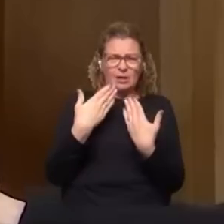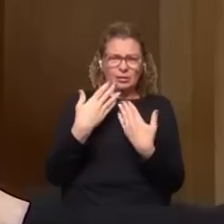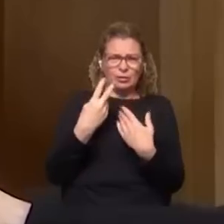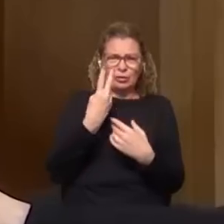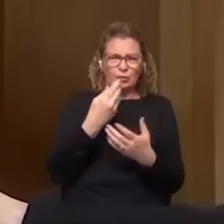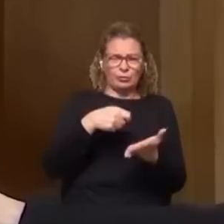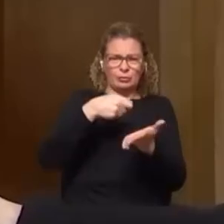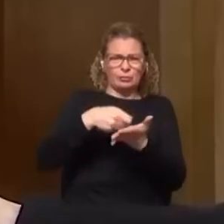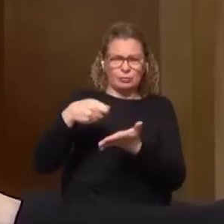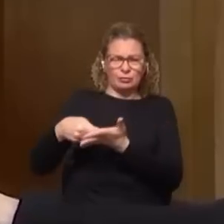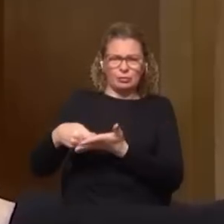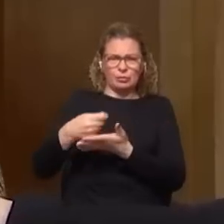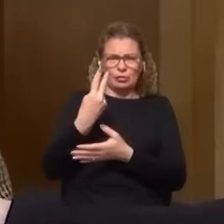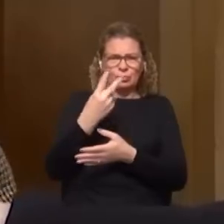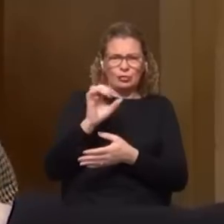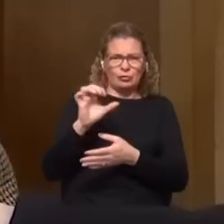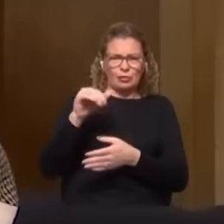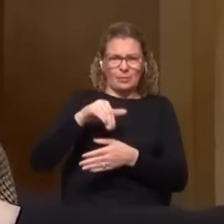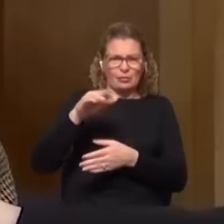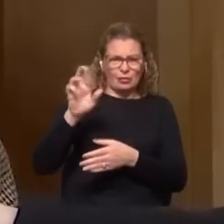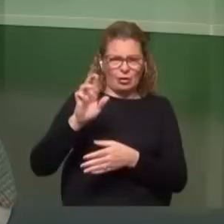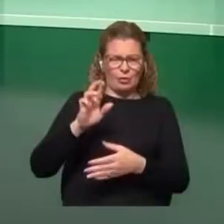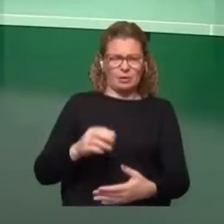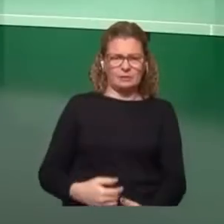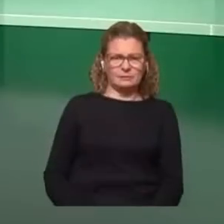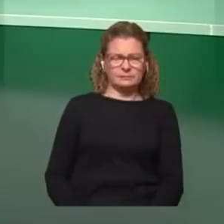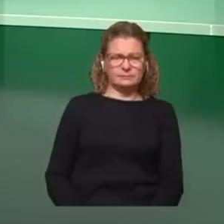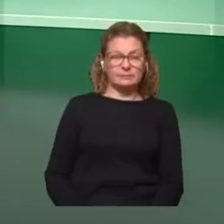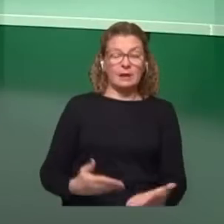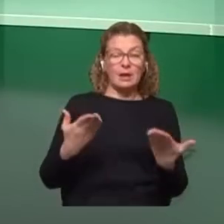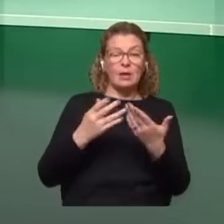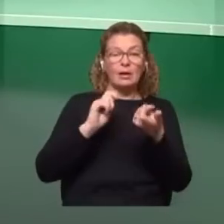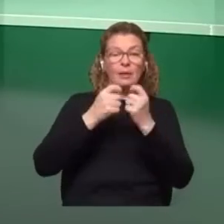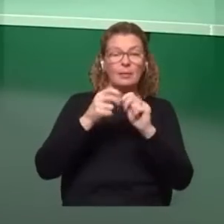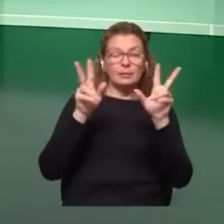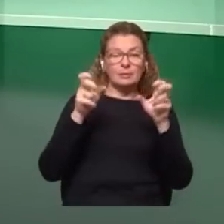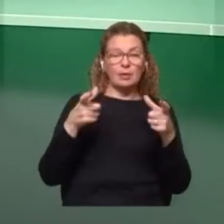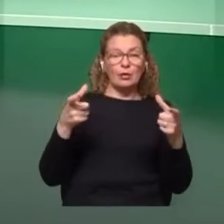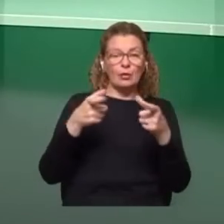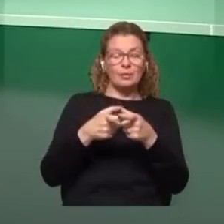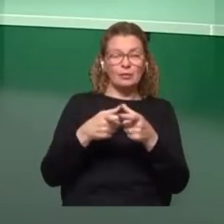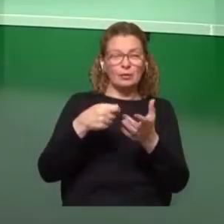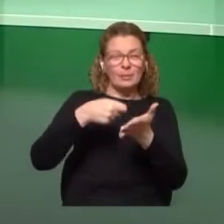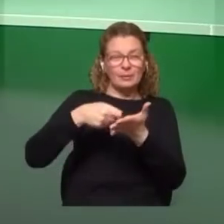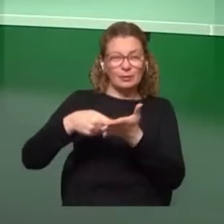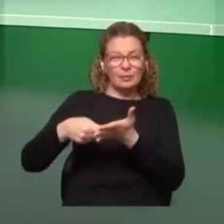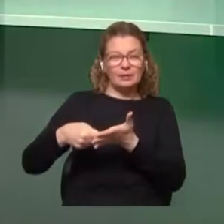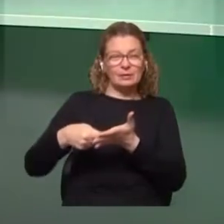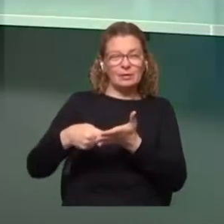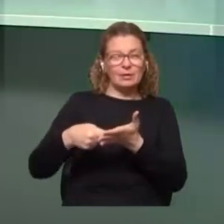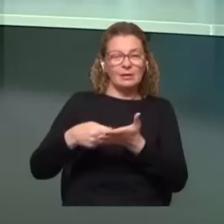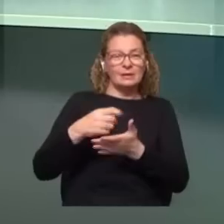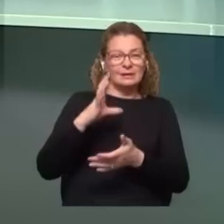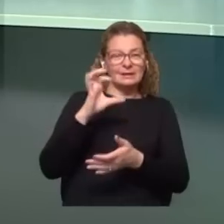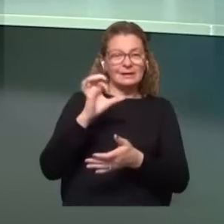partidas de 200 millones de dólares ahora cambiamos de tema porque la comisión de presupuestos integrada con Hacienda del